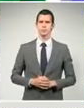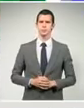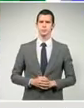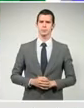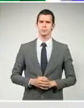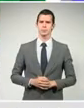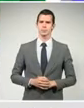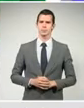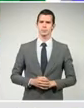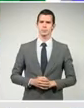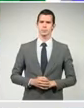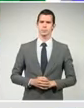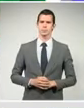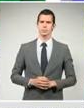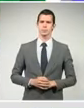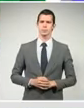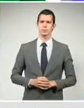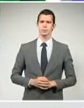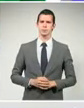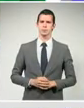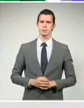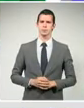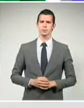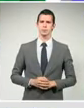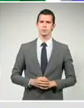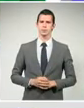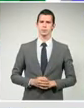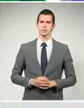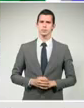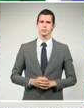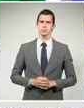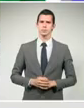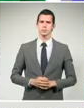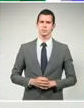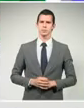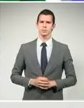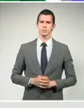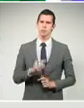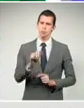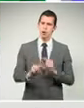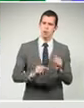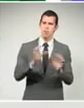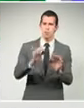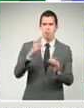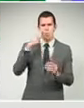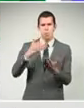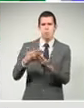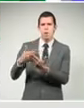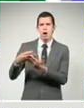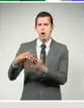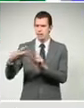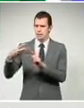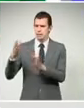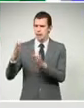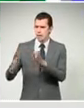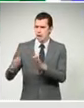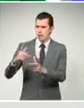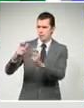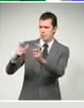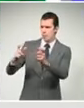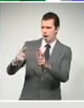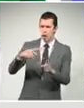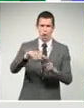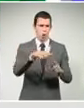irán terminando sus estudios, sus ensayos clínicos. Y la extensión a toda la población, que